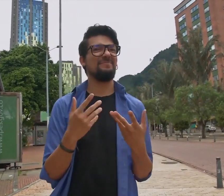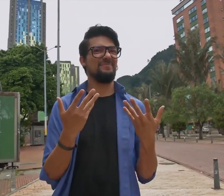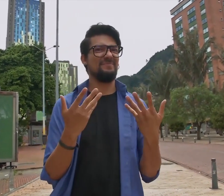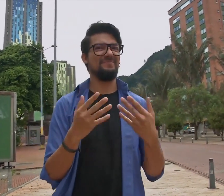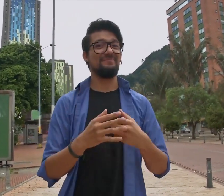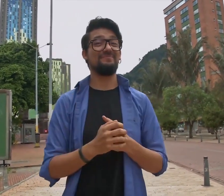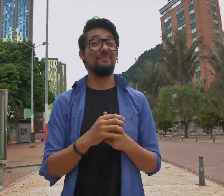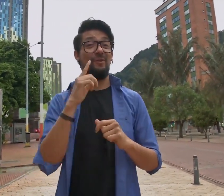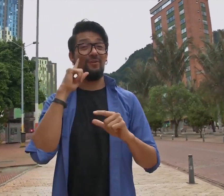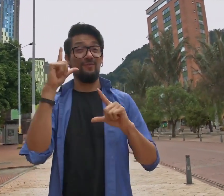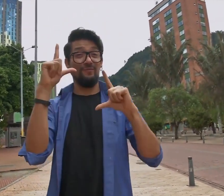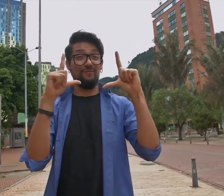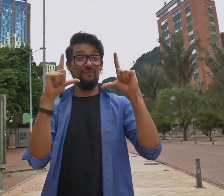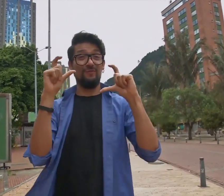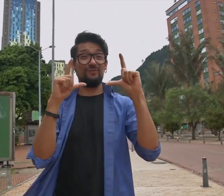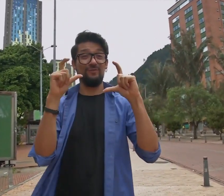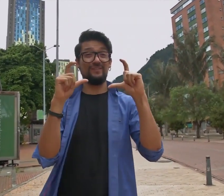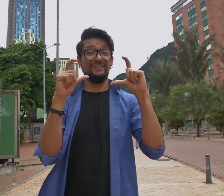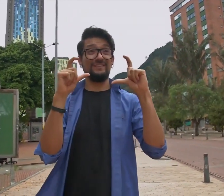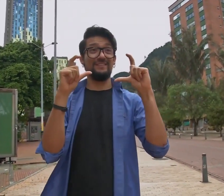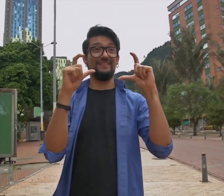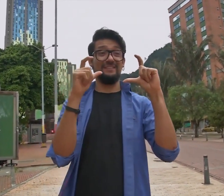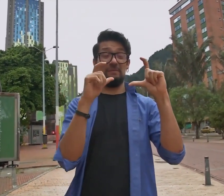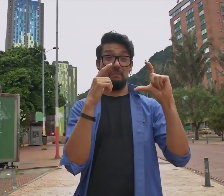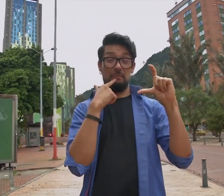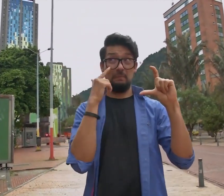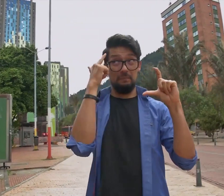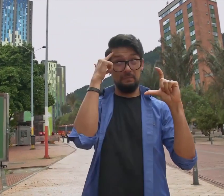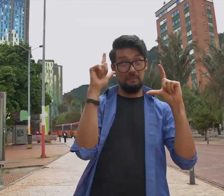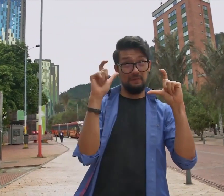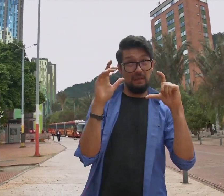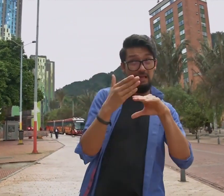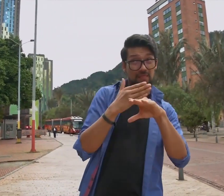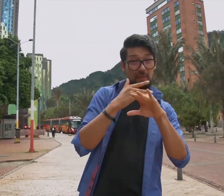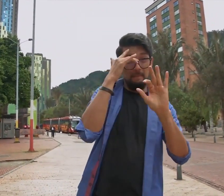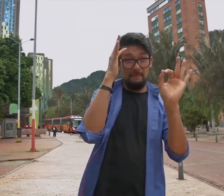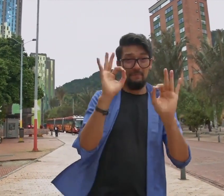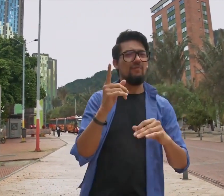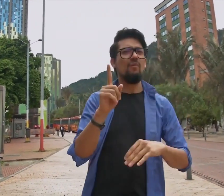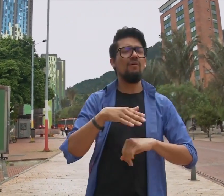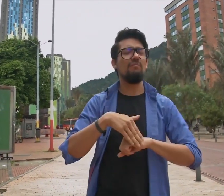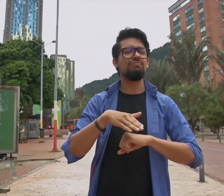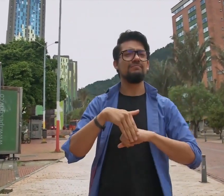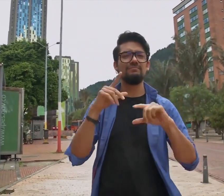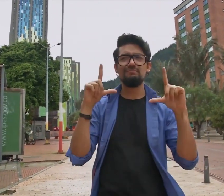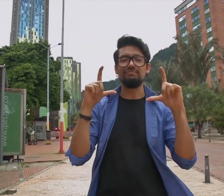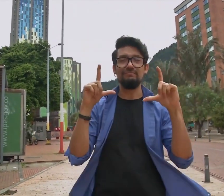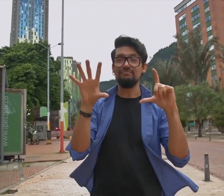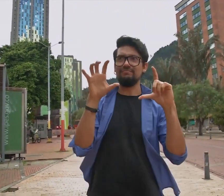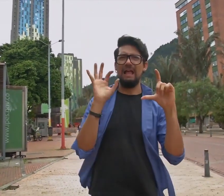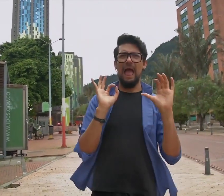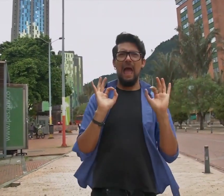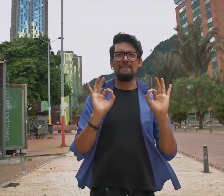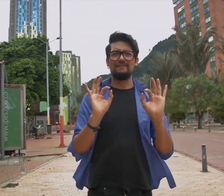3. A la hora de hacer la foto es mejor pedir perdón que pedir permiso.